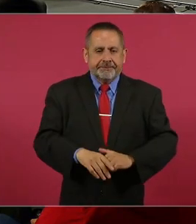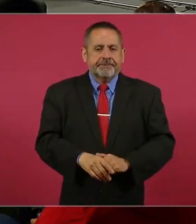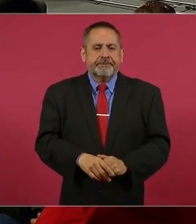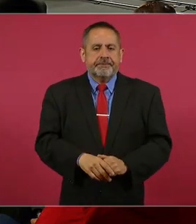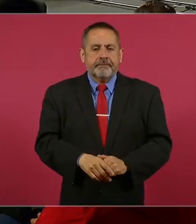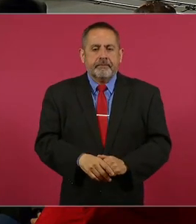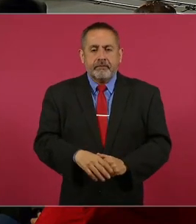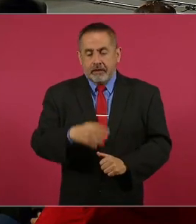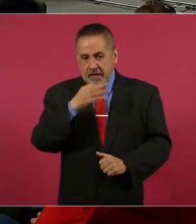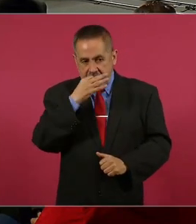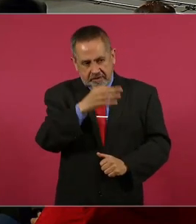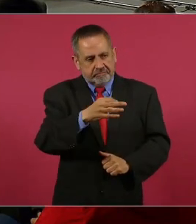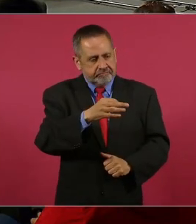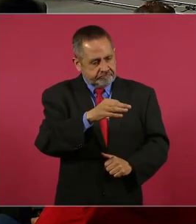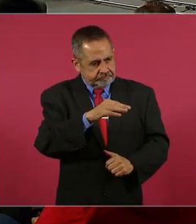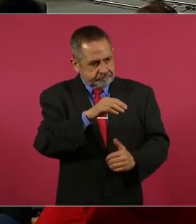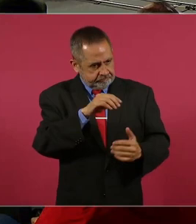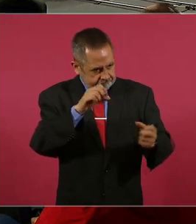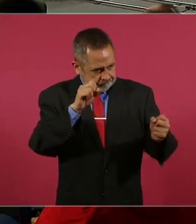Te emplazo